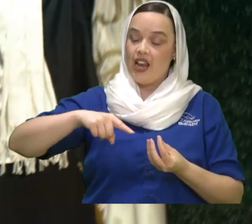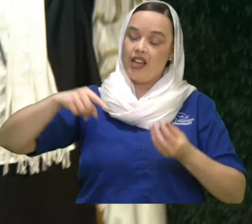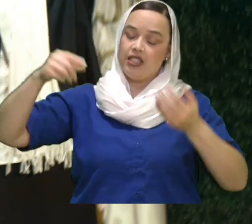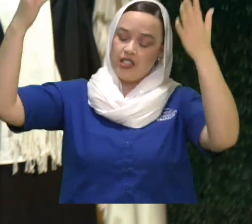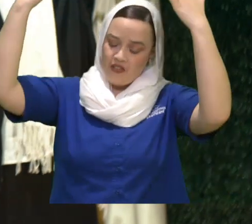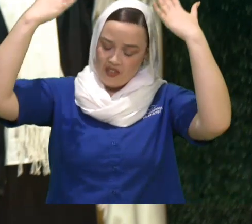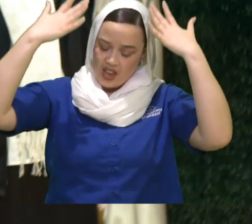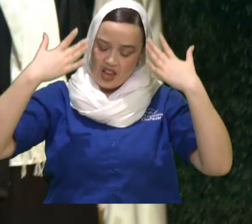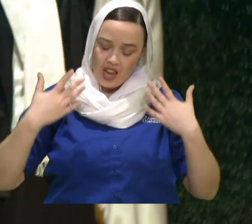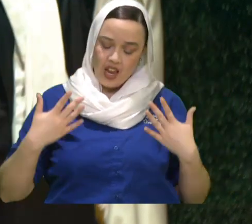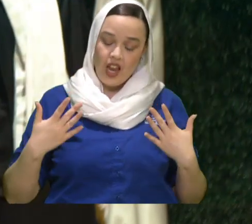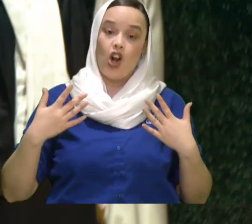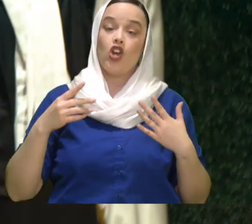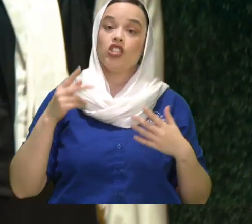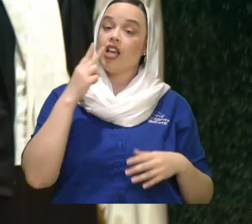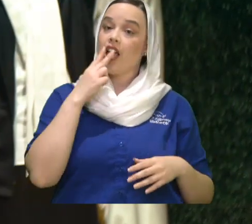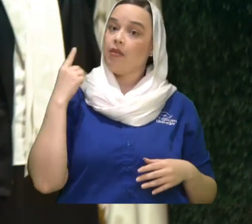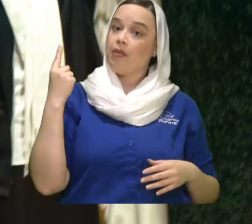hermanos